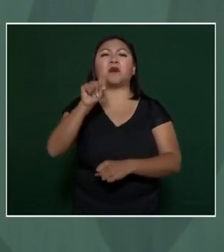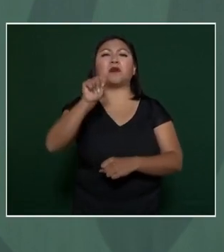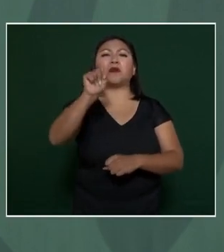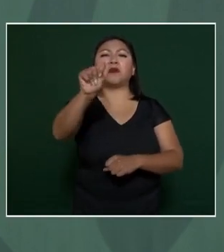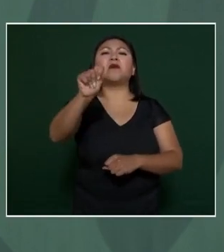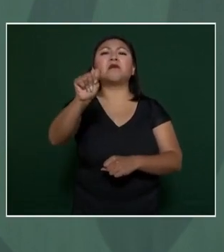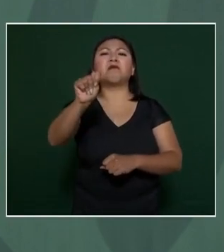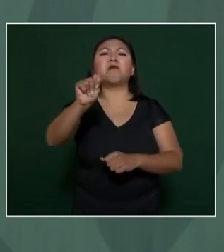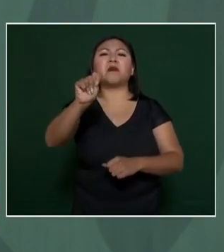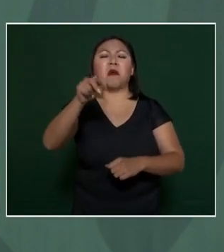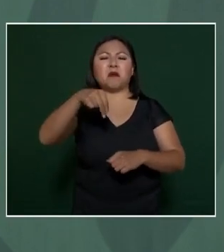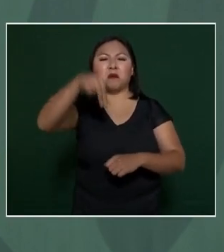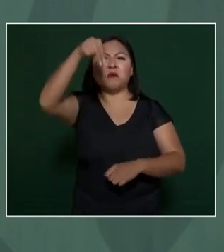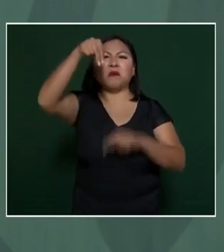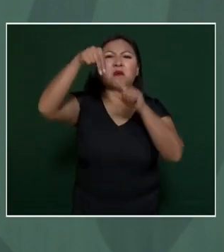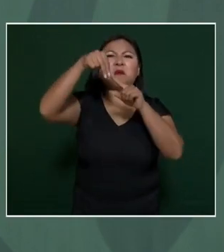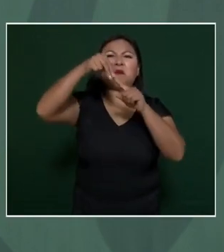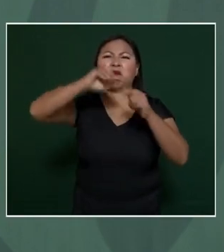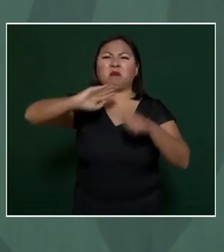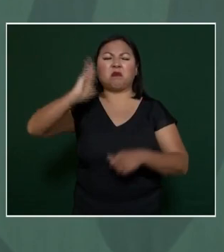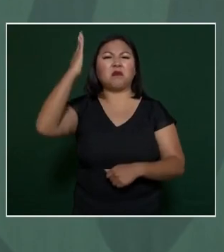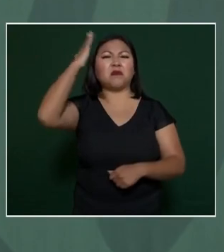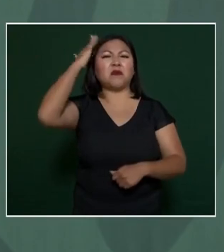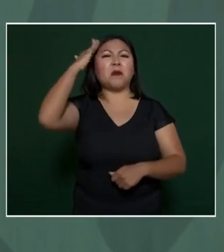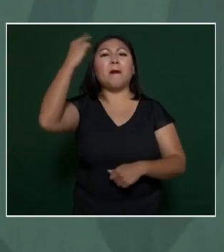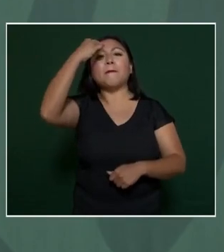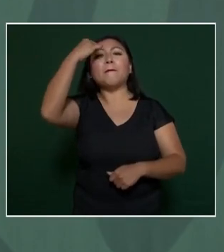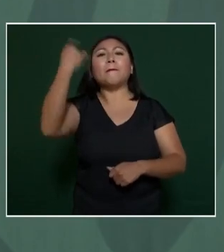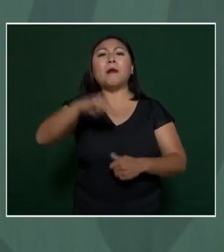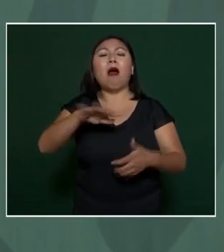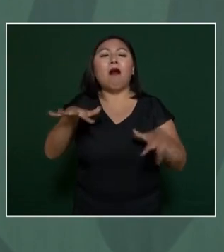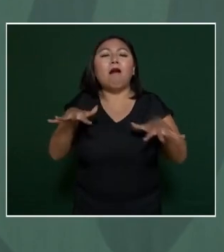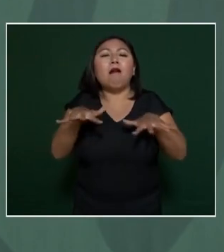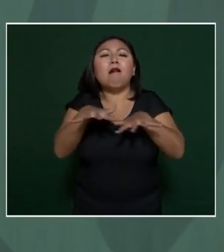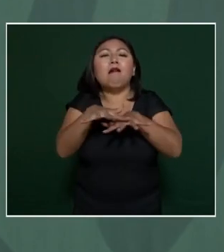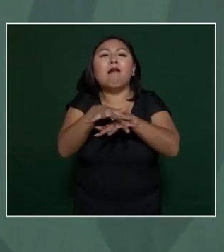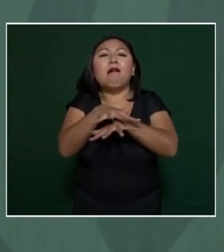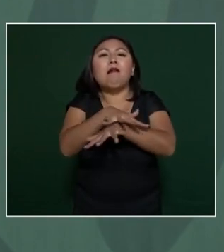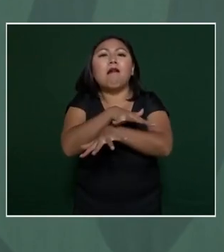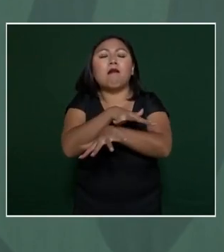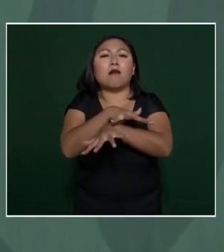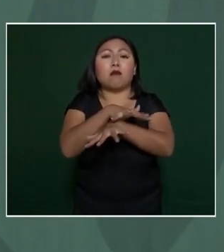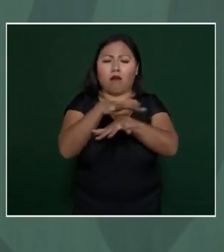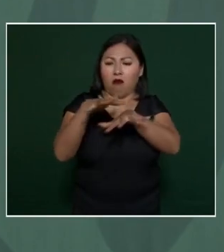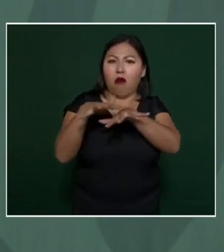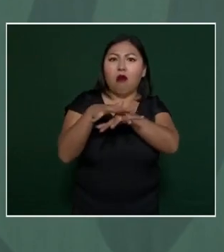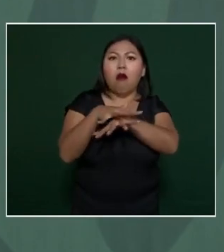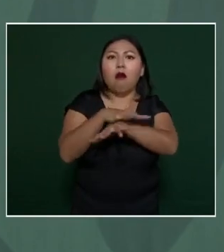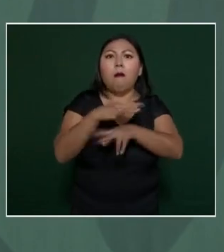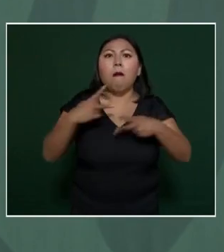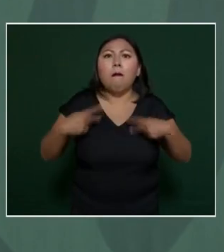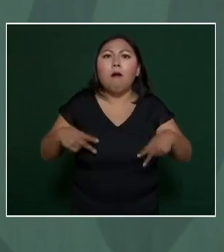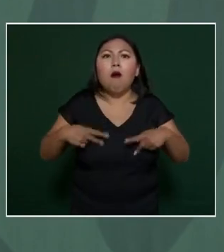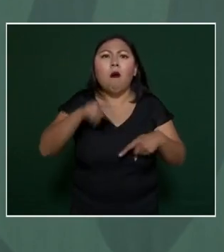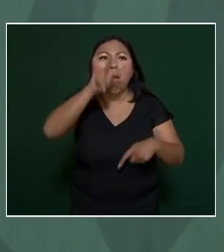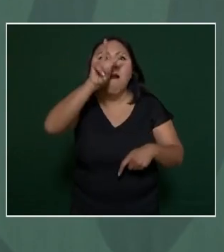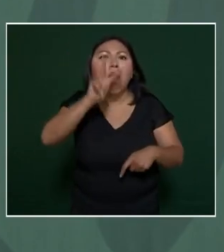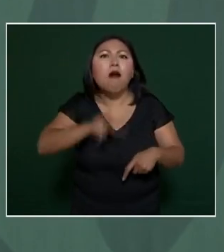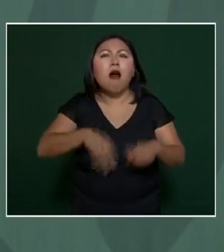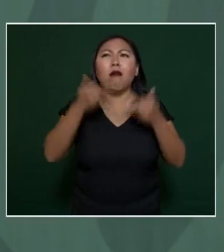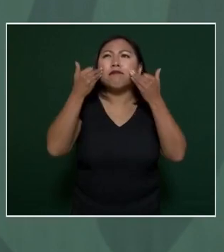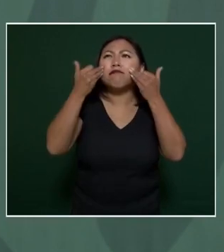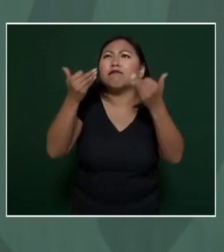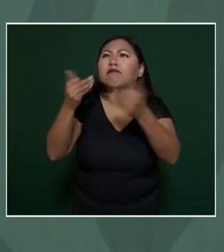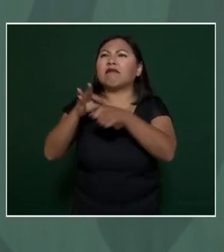norte del país un lugar donde la transformación se vive y late intensamente aquí lo tenemos bien claro